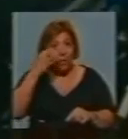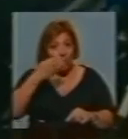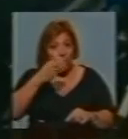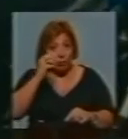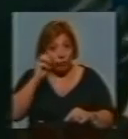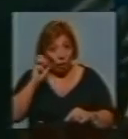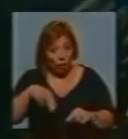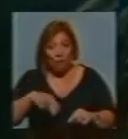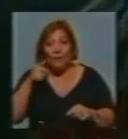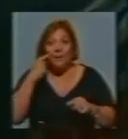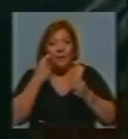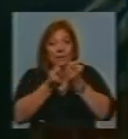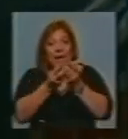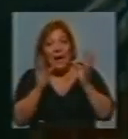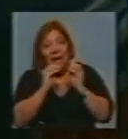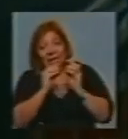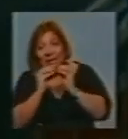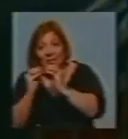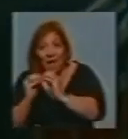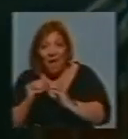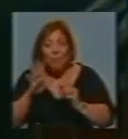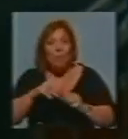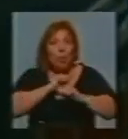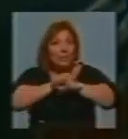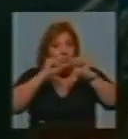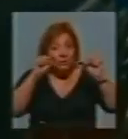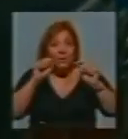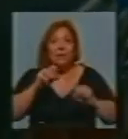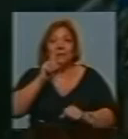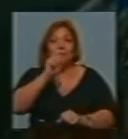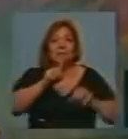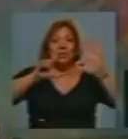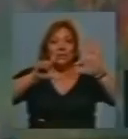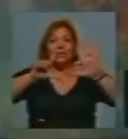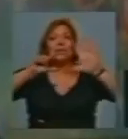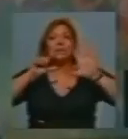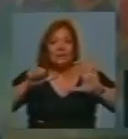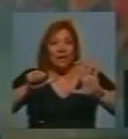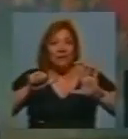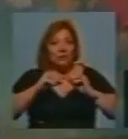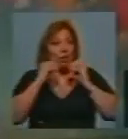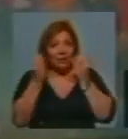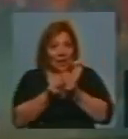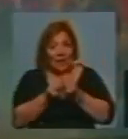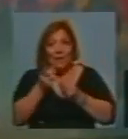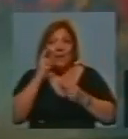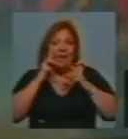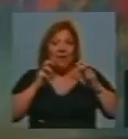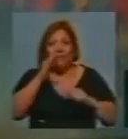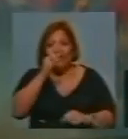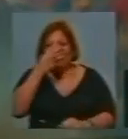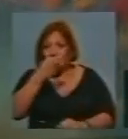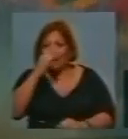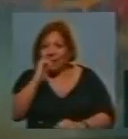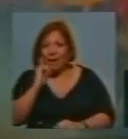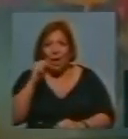que el número de víctimas atendidas en hospitales a raíz de las explosiones llegó a 176. El Buró Federal de Investigaciones, el FBI,